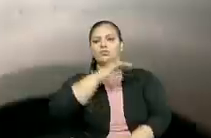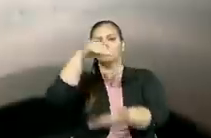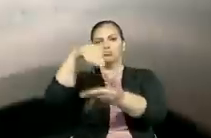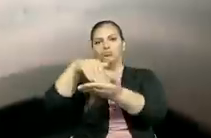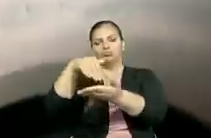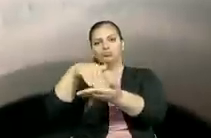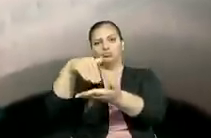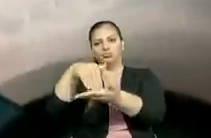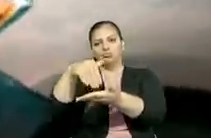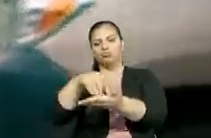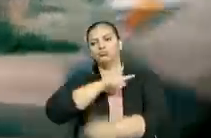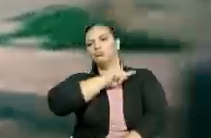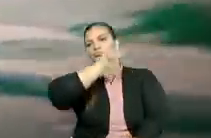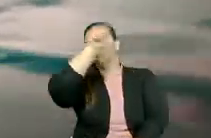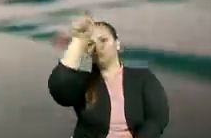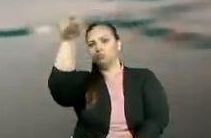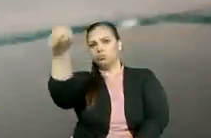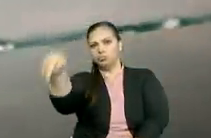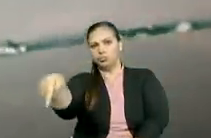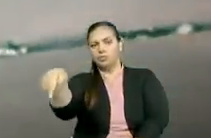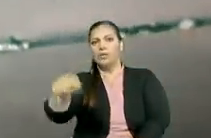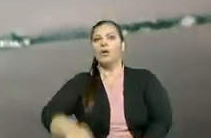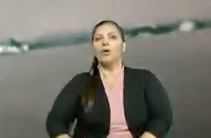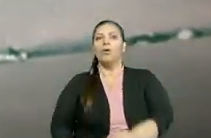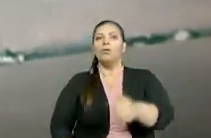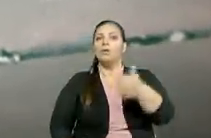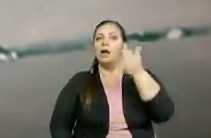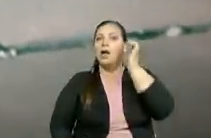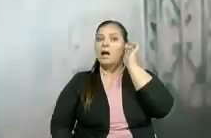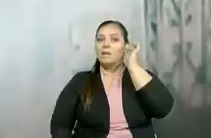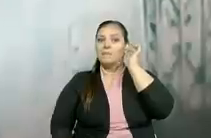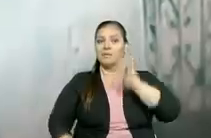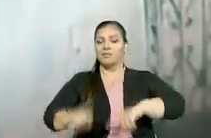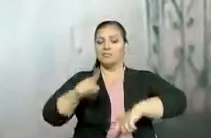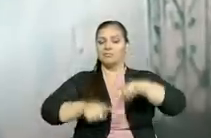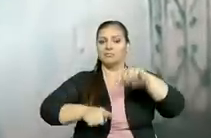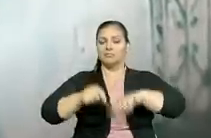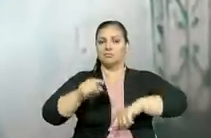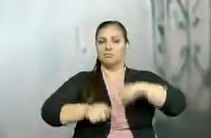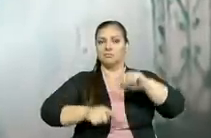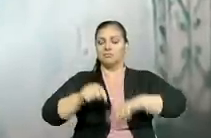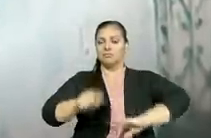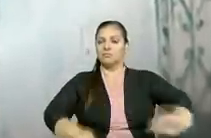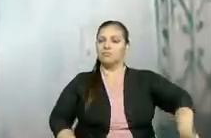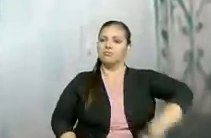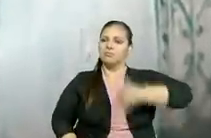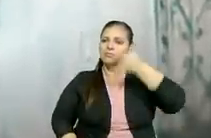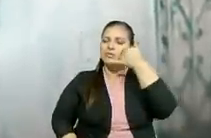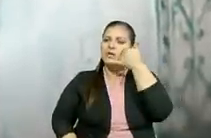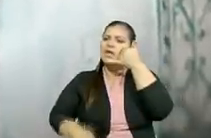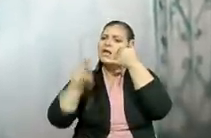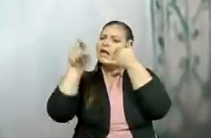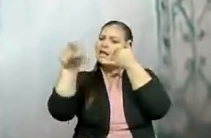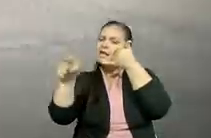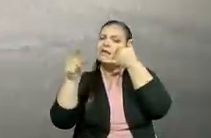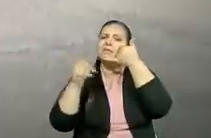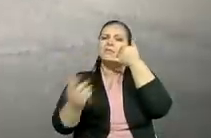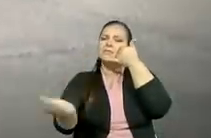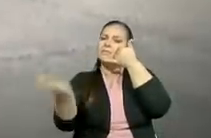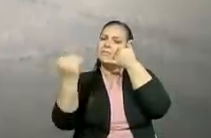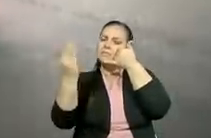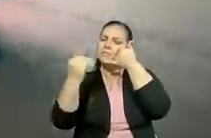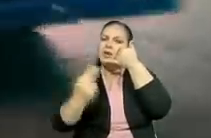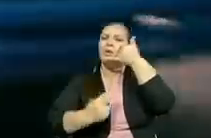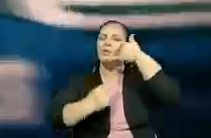ir hasta la universidad donde estudiaba, pero desconocían que previamente una amiga la llamó y la convenció de acudir hasta